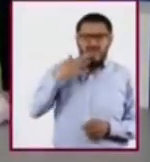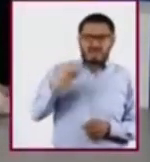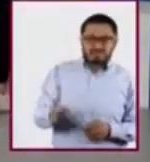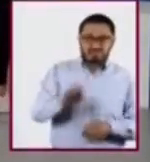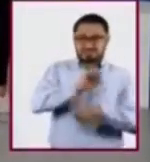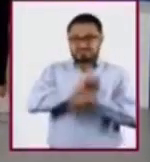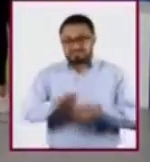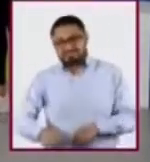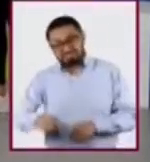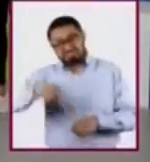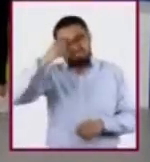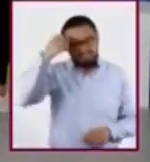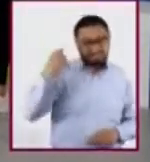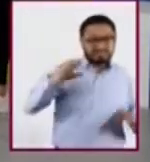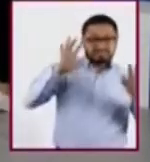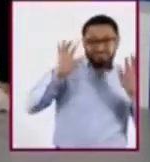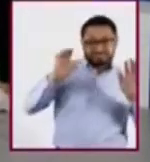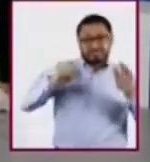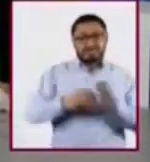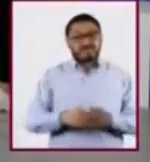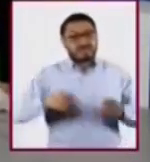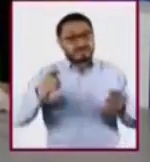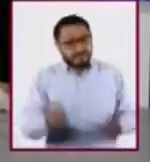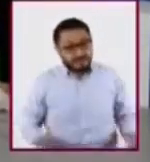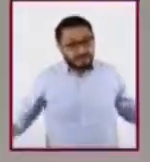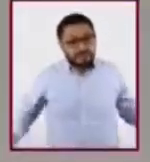basiquito. Lanzo hacia atrás,